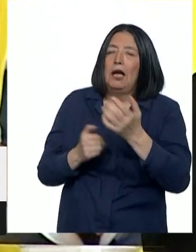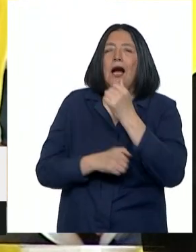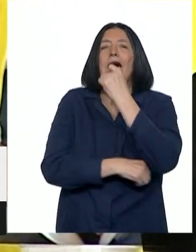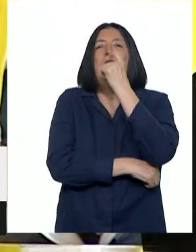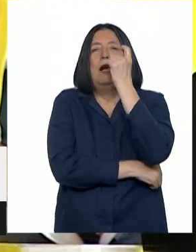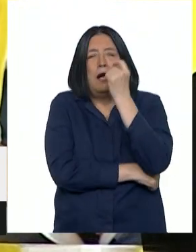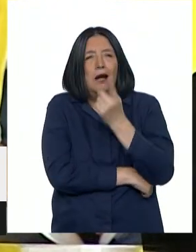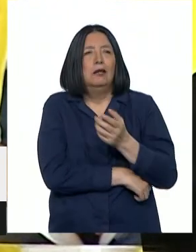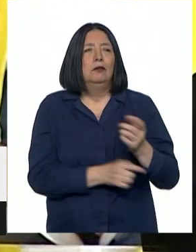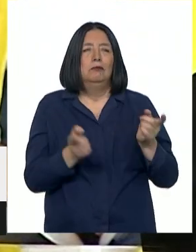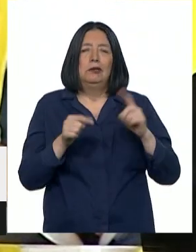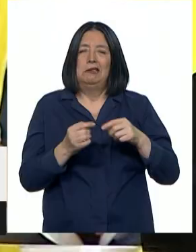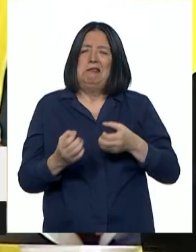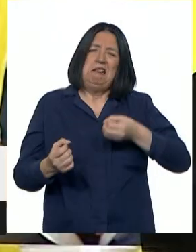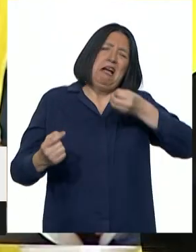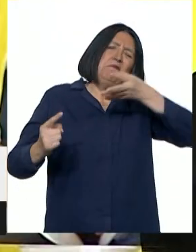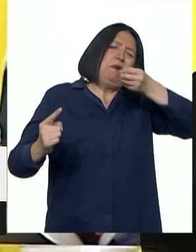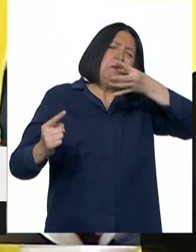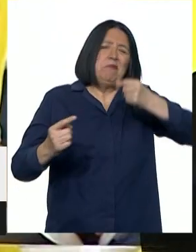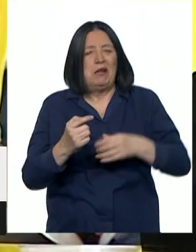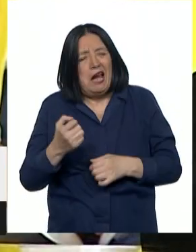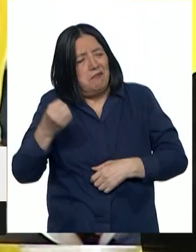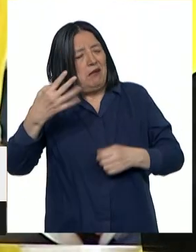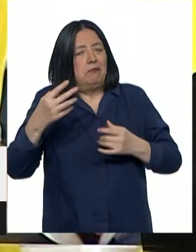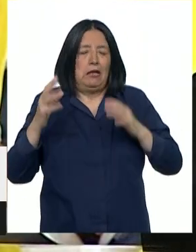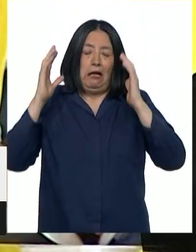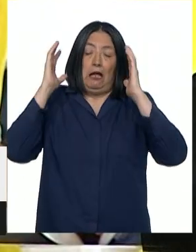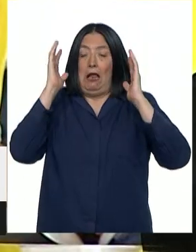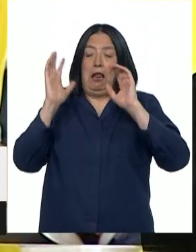Porque cuando gritamos no nos escuchamos,